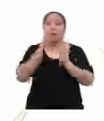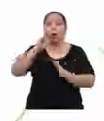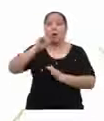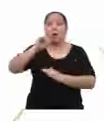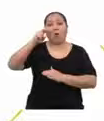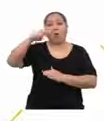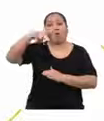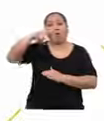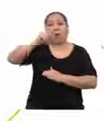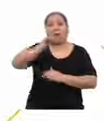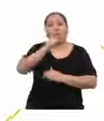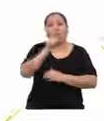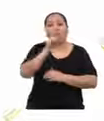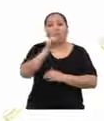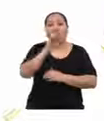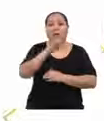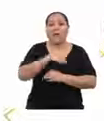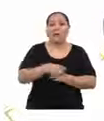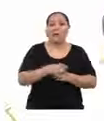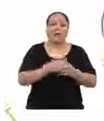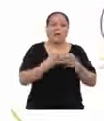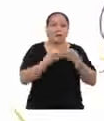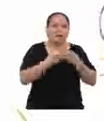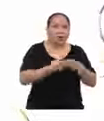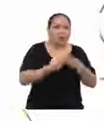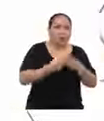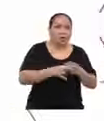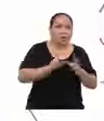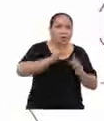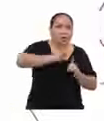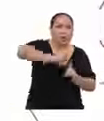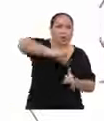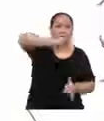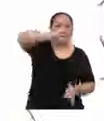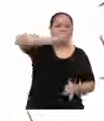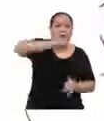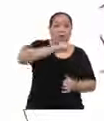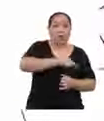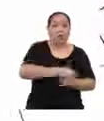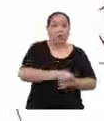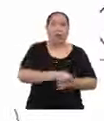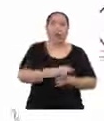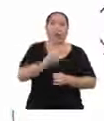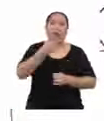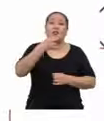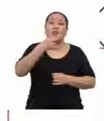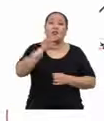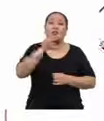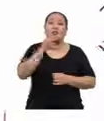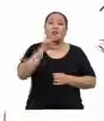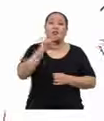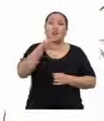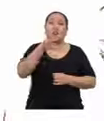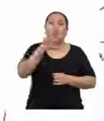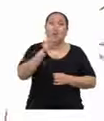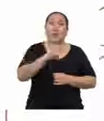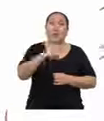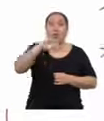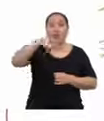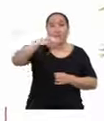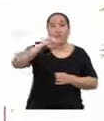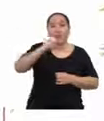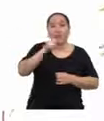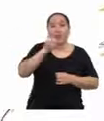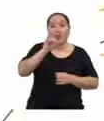cuantitativas como el peso y la talla con histogramas y polígonos de frecuencia?